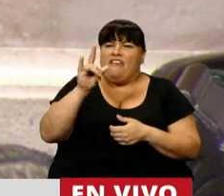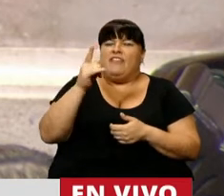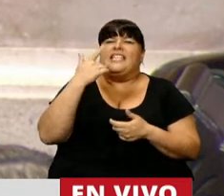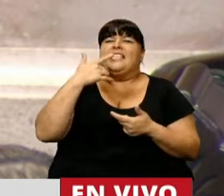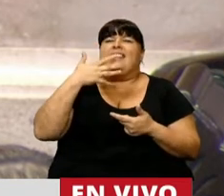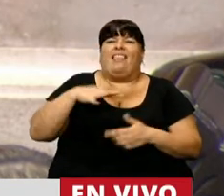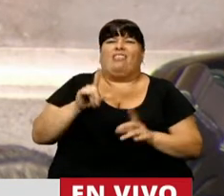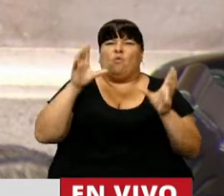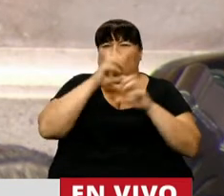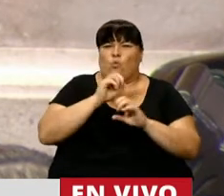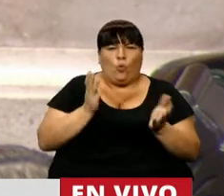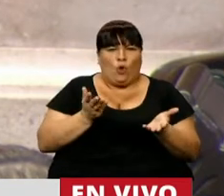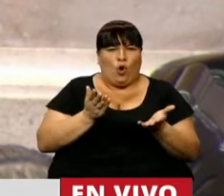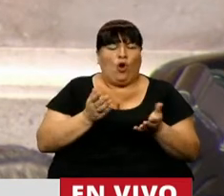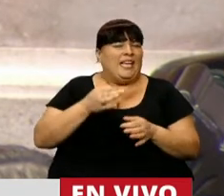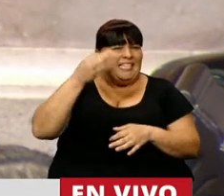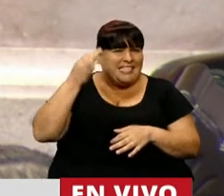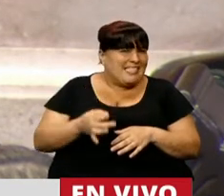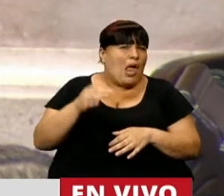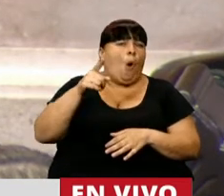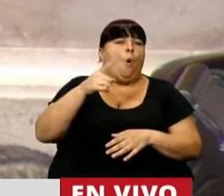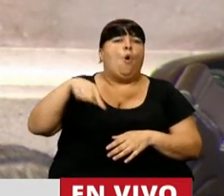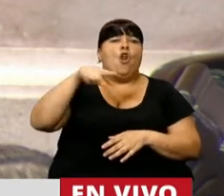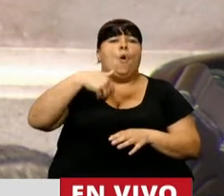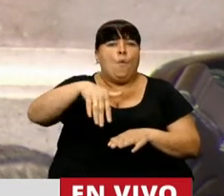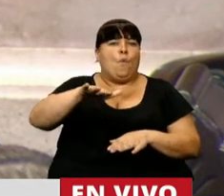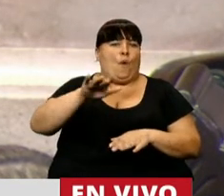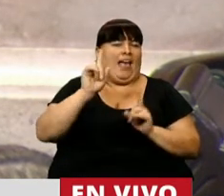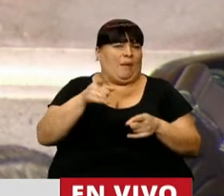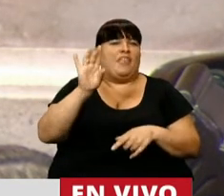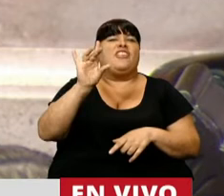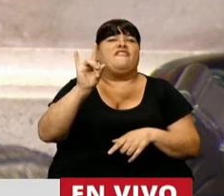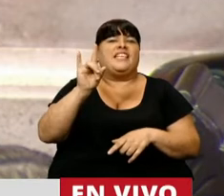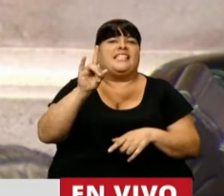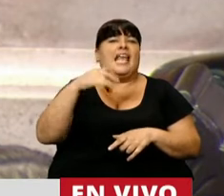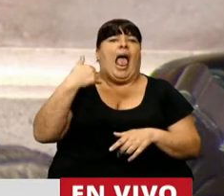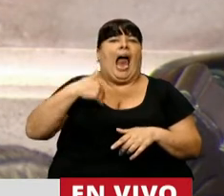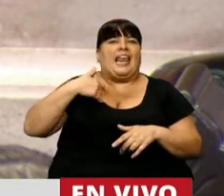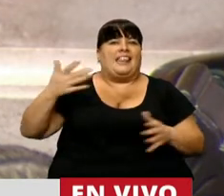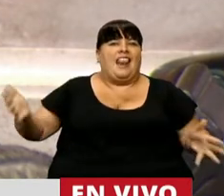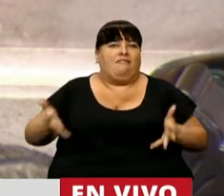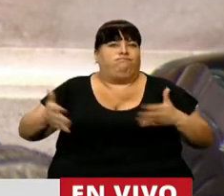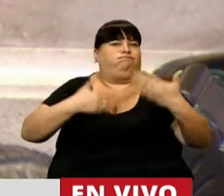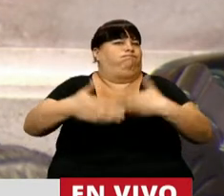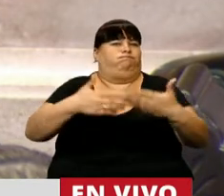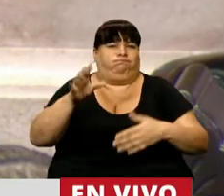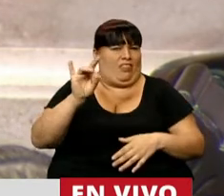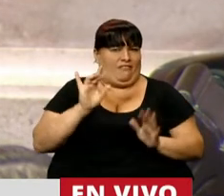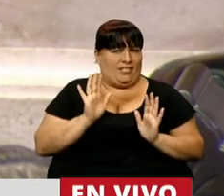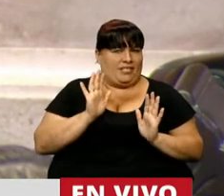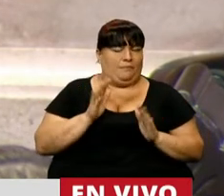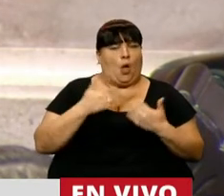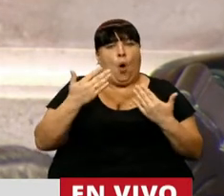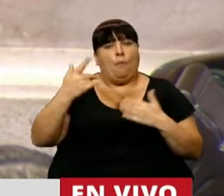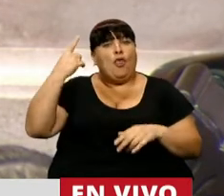de entender, seguramente aquellos que van a ser muy difíciles de que crezcan en la Argentina.